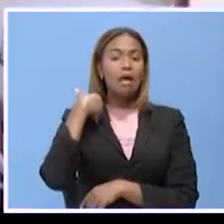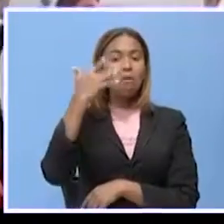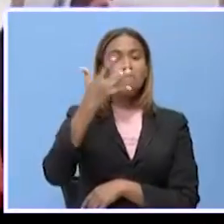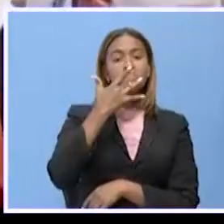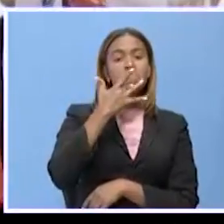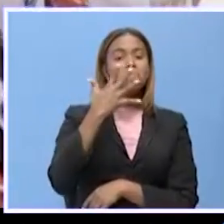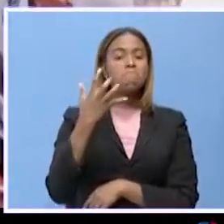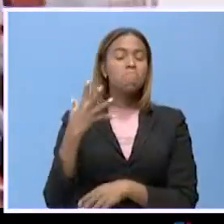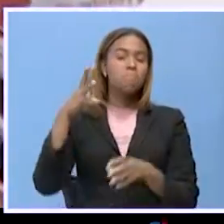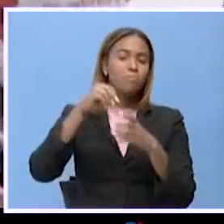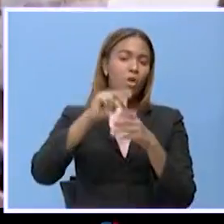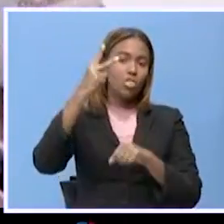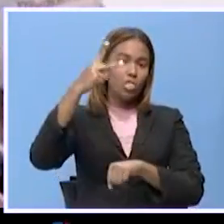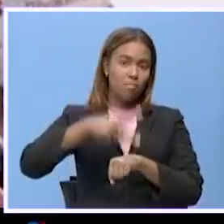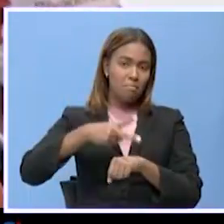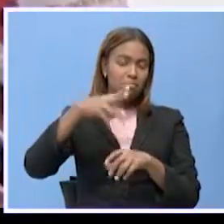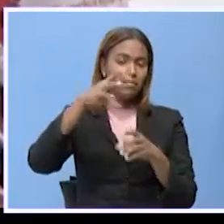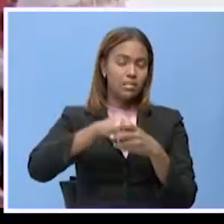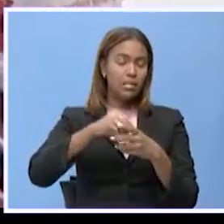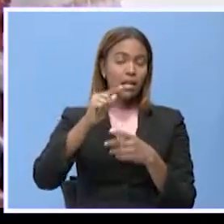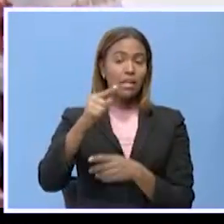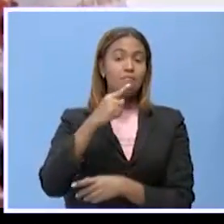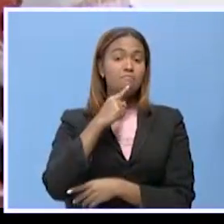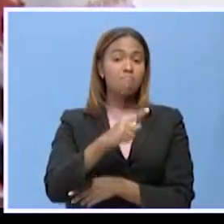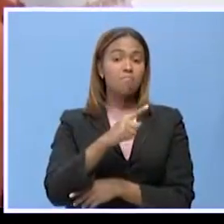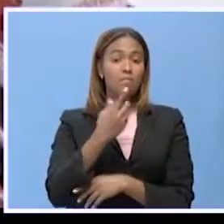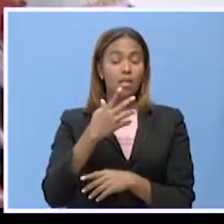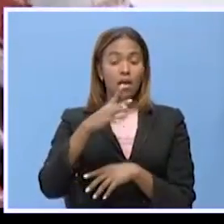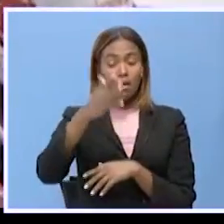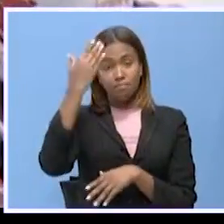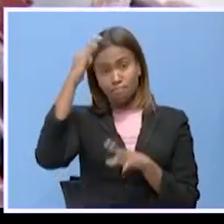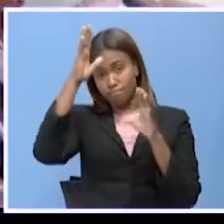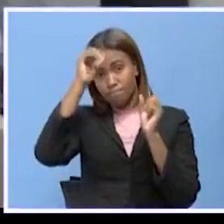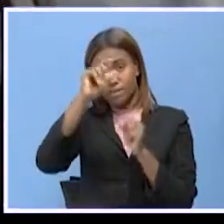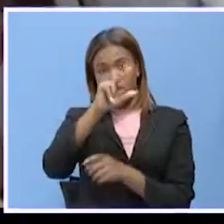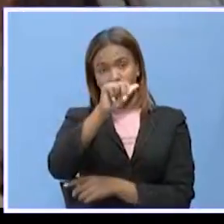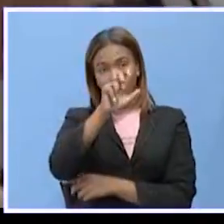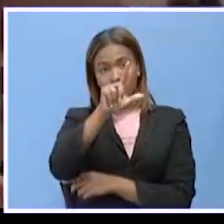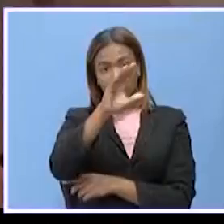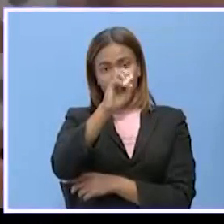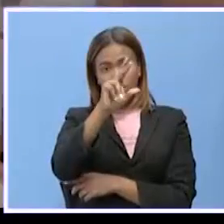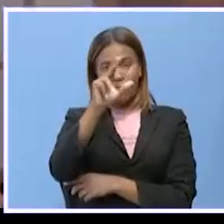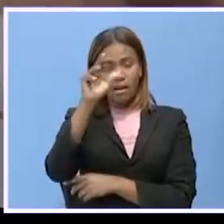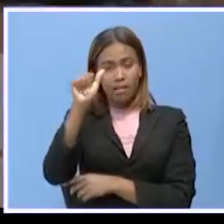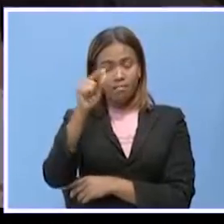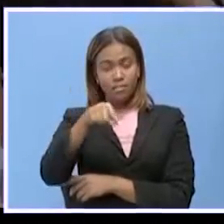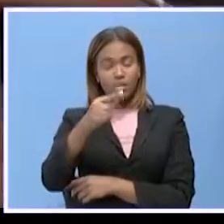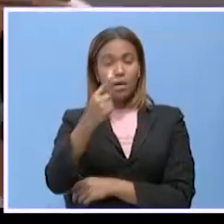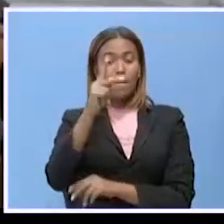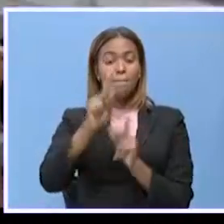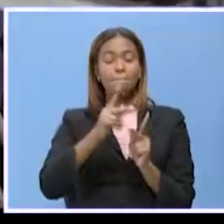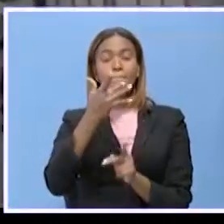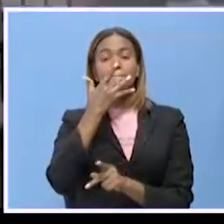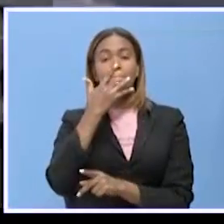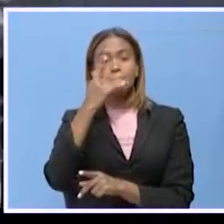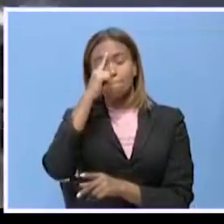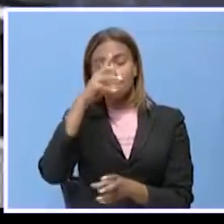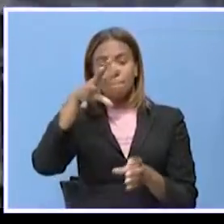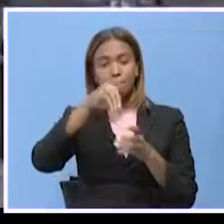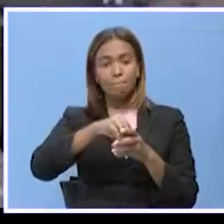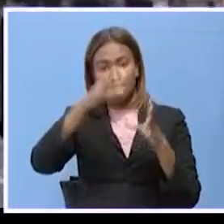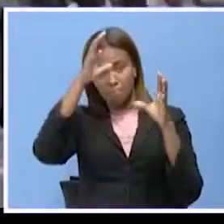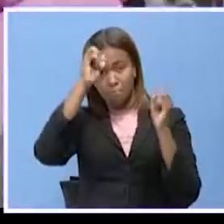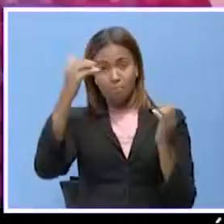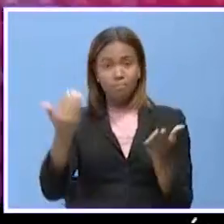de pasar una segunda vuelta, siendo un delfín del expresidente Rafael Correa uno de los favoritos para alzarse con